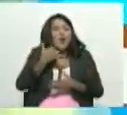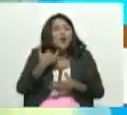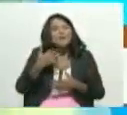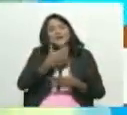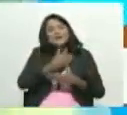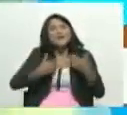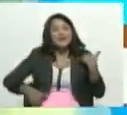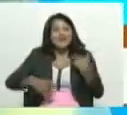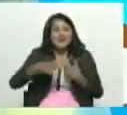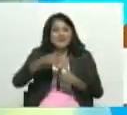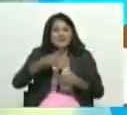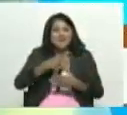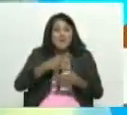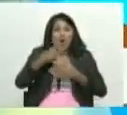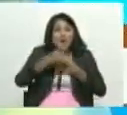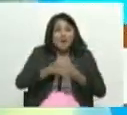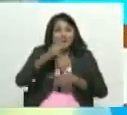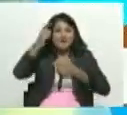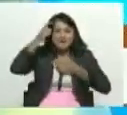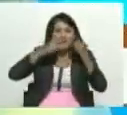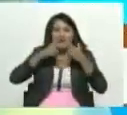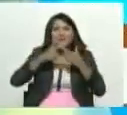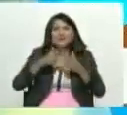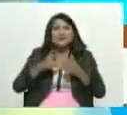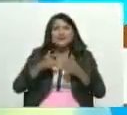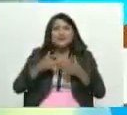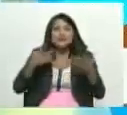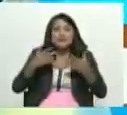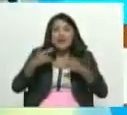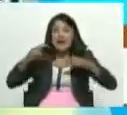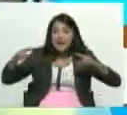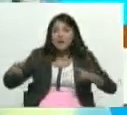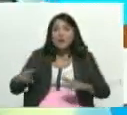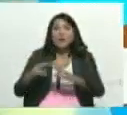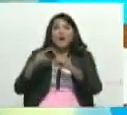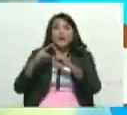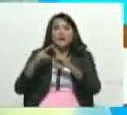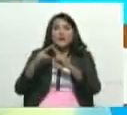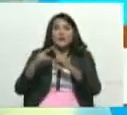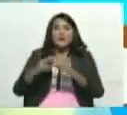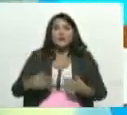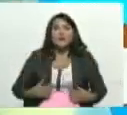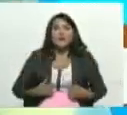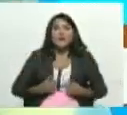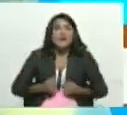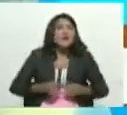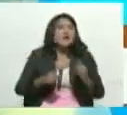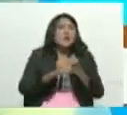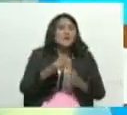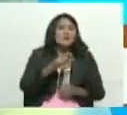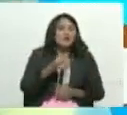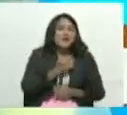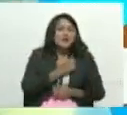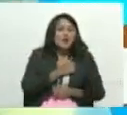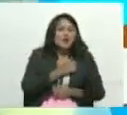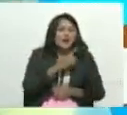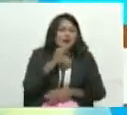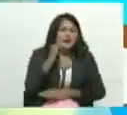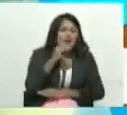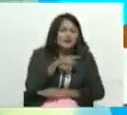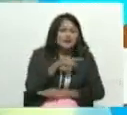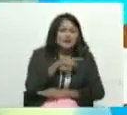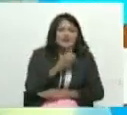de alguna manera en el encuentro que hacíamos que hace los católicos que hacen los católicos en la misa verdad porque